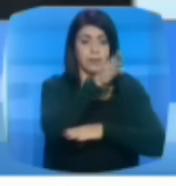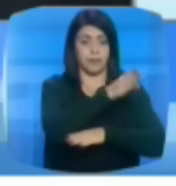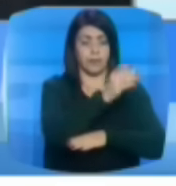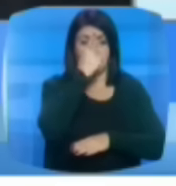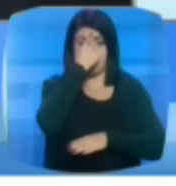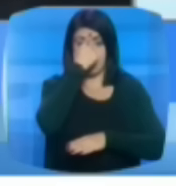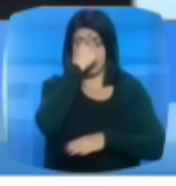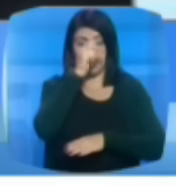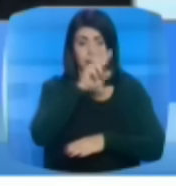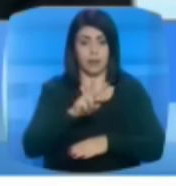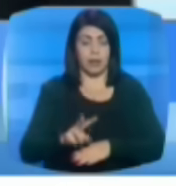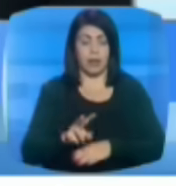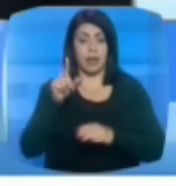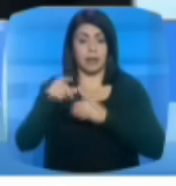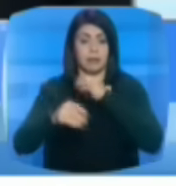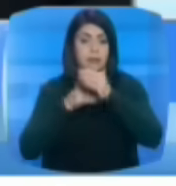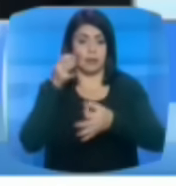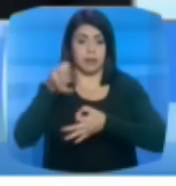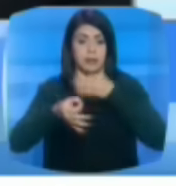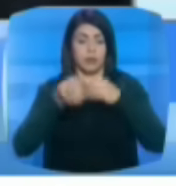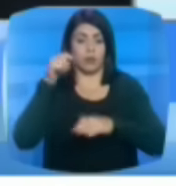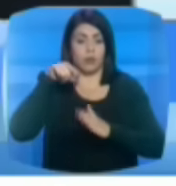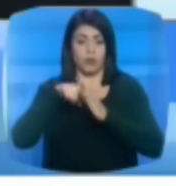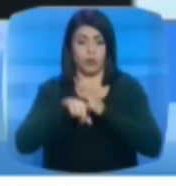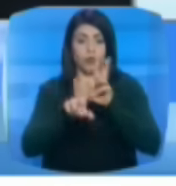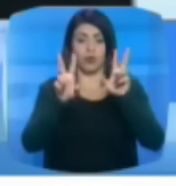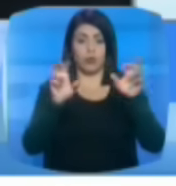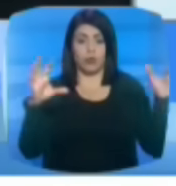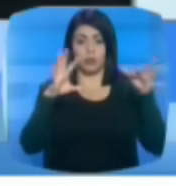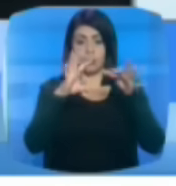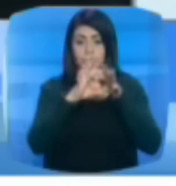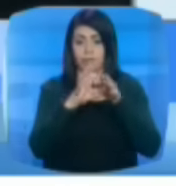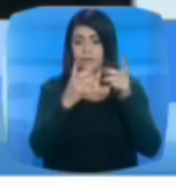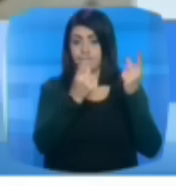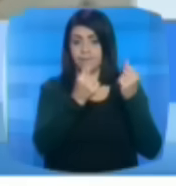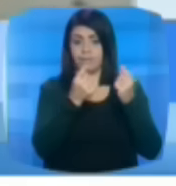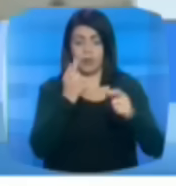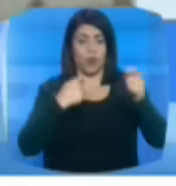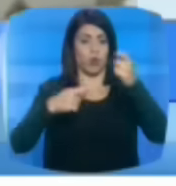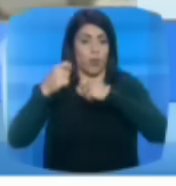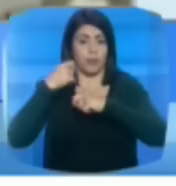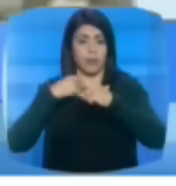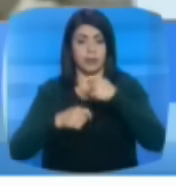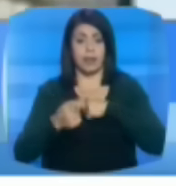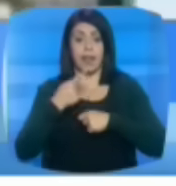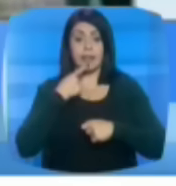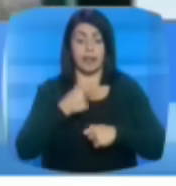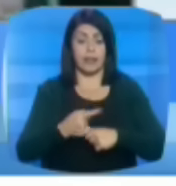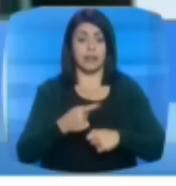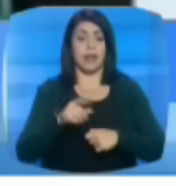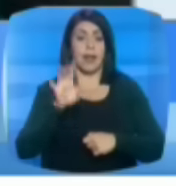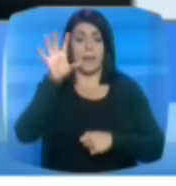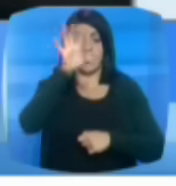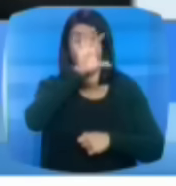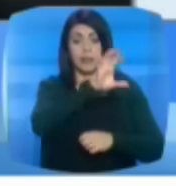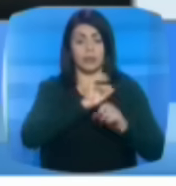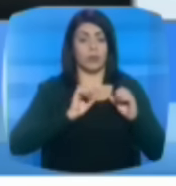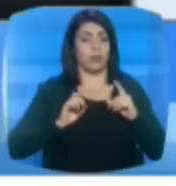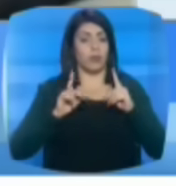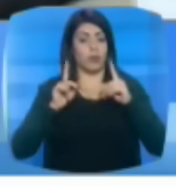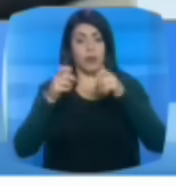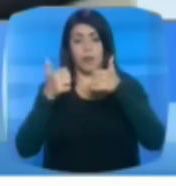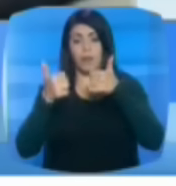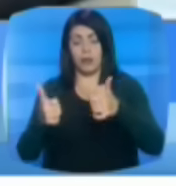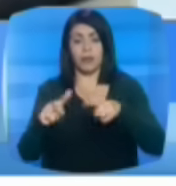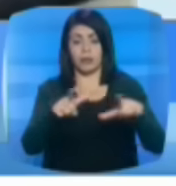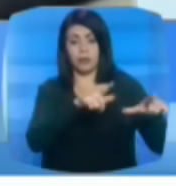India, Vietnam y Argelia, se habló de profundizar estos nuevos lazos financieros y comerciales. Mencionó que las naciones ven oportunidades